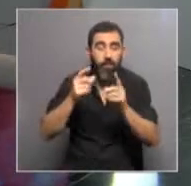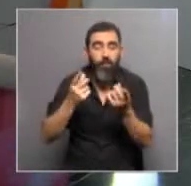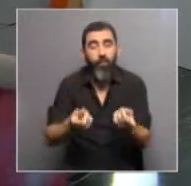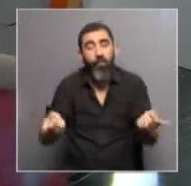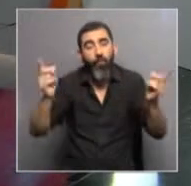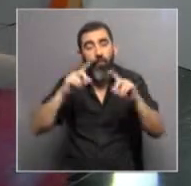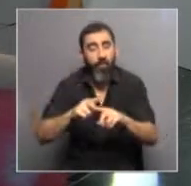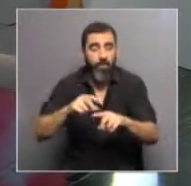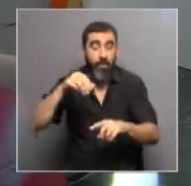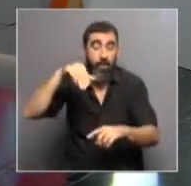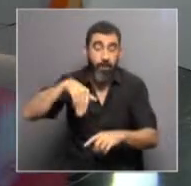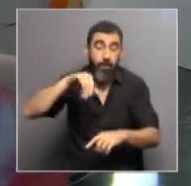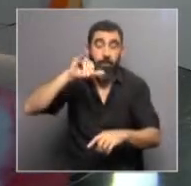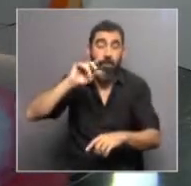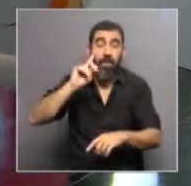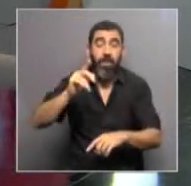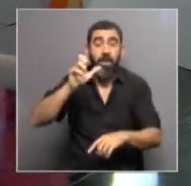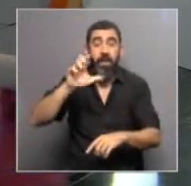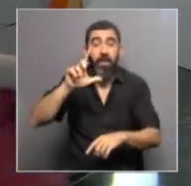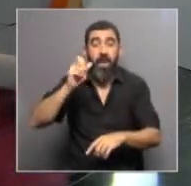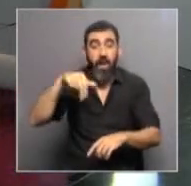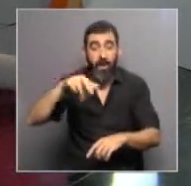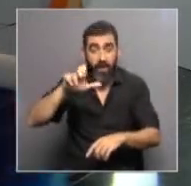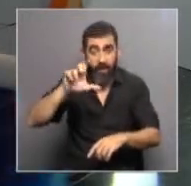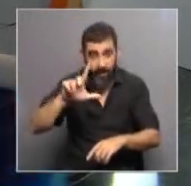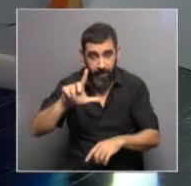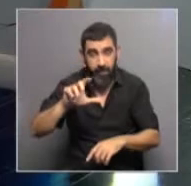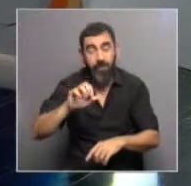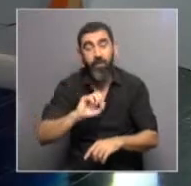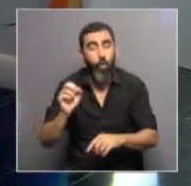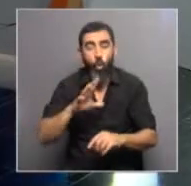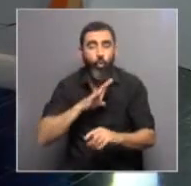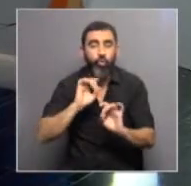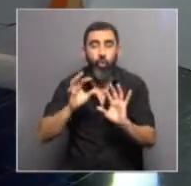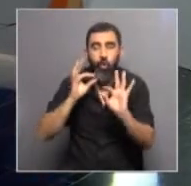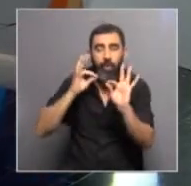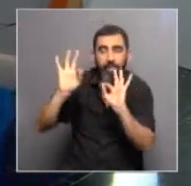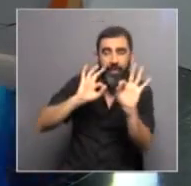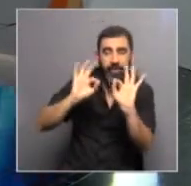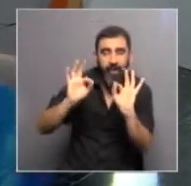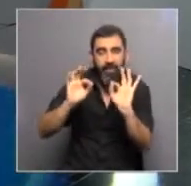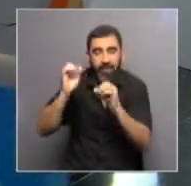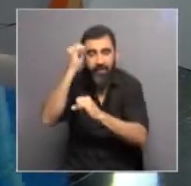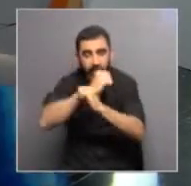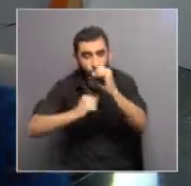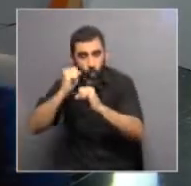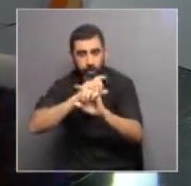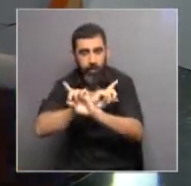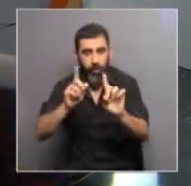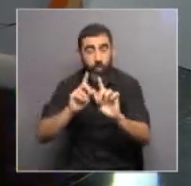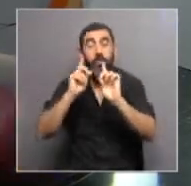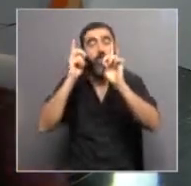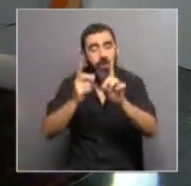a Michelangelo y a Da Vinci, que es esa idea de no ahogarnos en los detalles de las tecnologías, sino